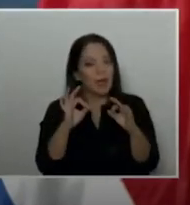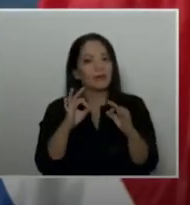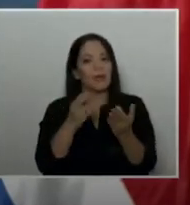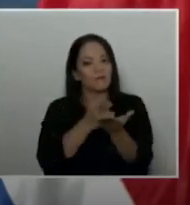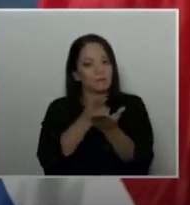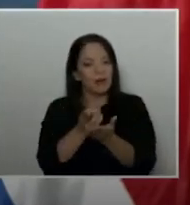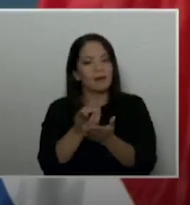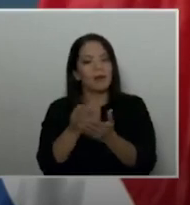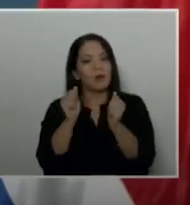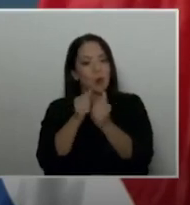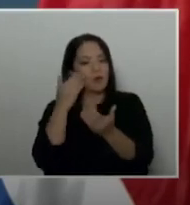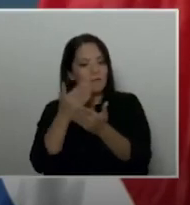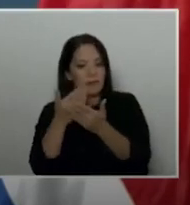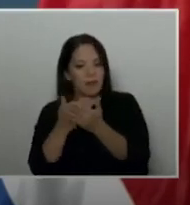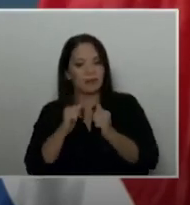evidencia